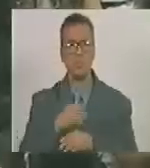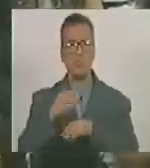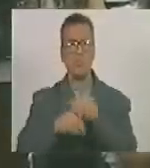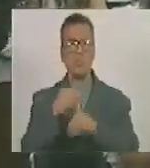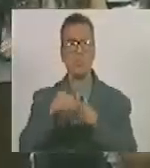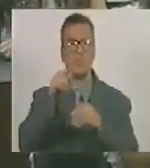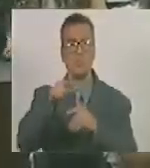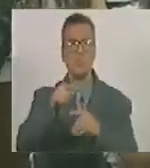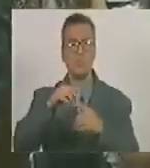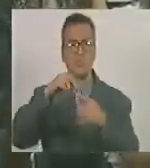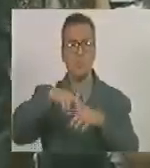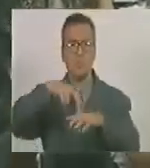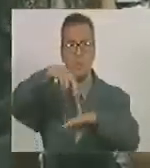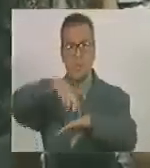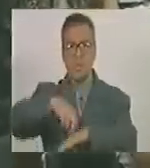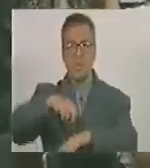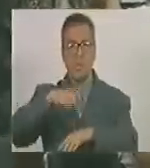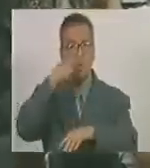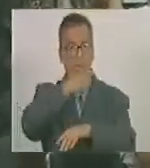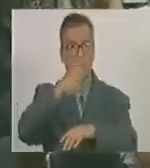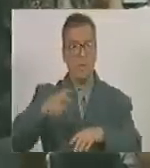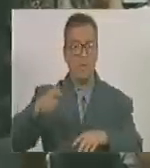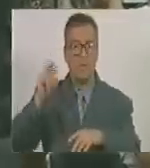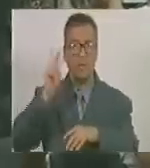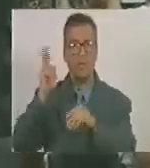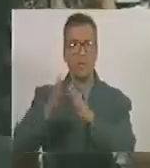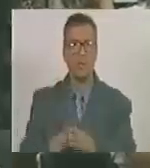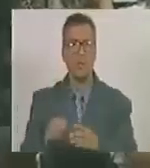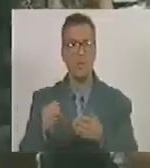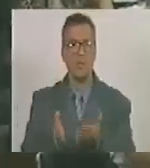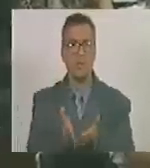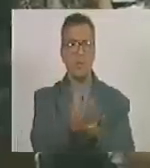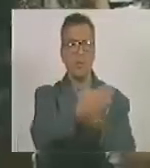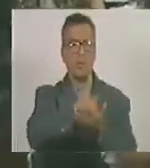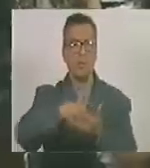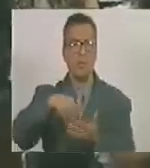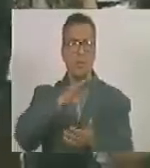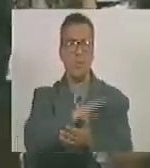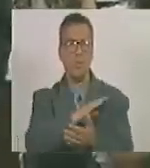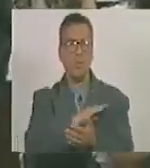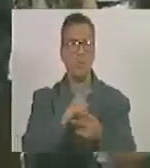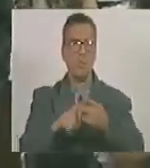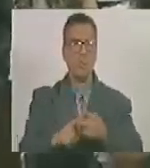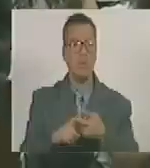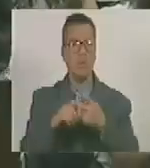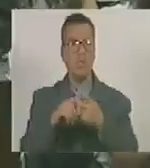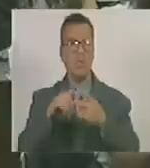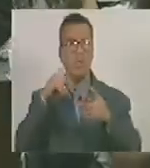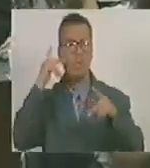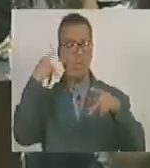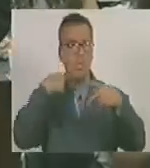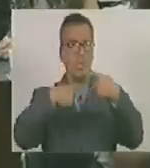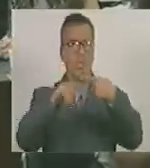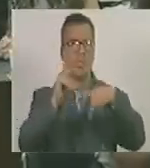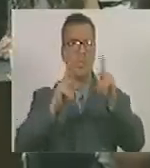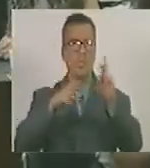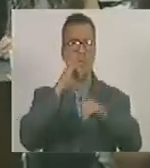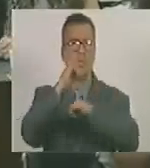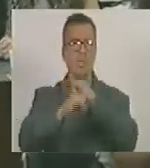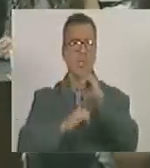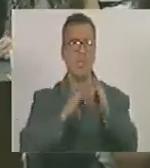justamente para doblegar al pueblo venezolano y para saquear sus recursos. Yo estoy hablando del Festival de Teatro